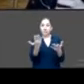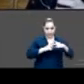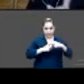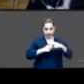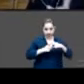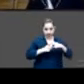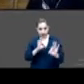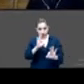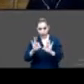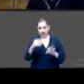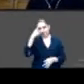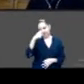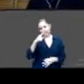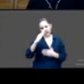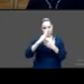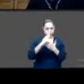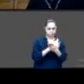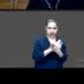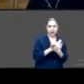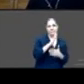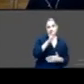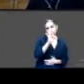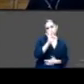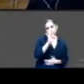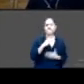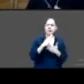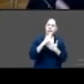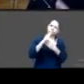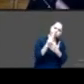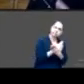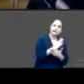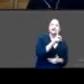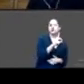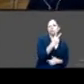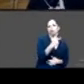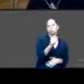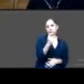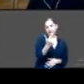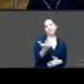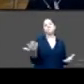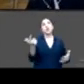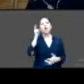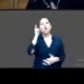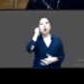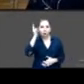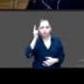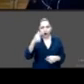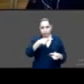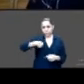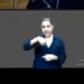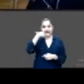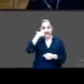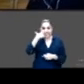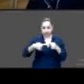50%, la tasa debería de ser en 32.7. Lo que estaríamos esperando es para 2024 prevenir más de 118